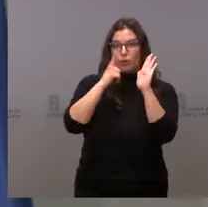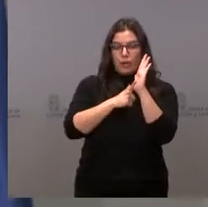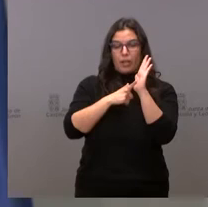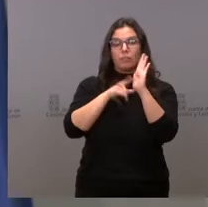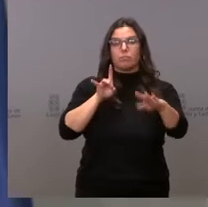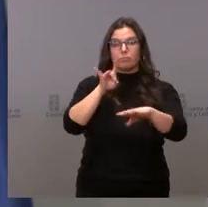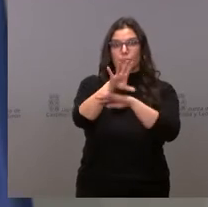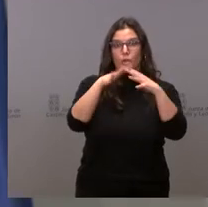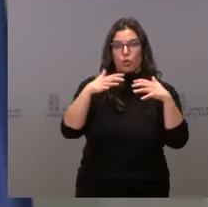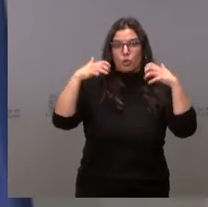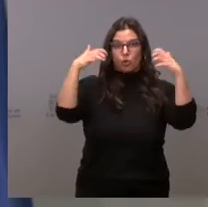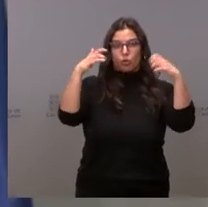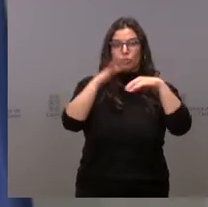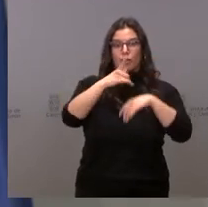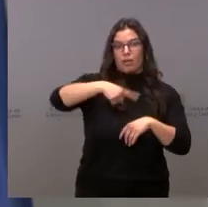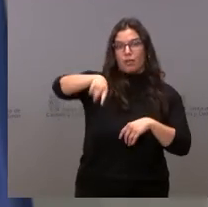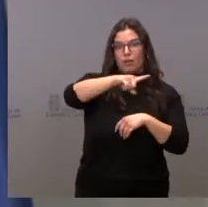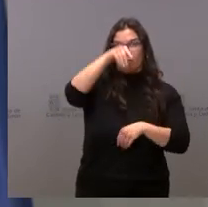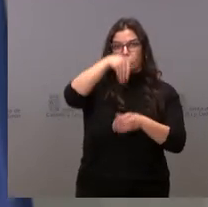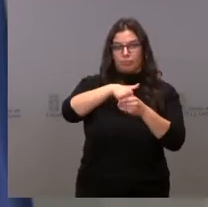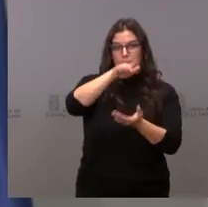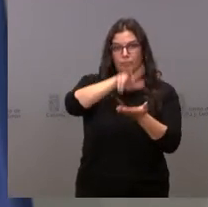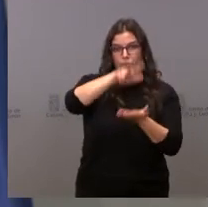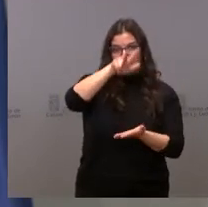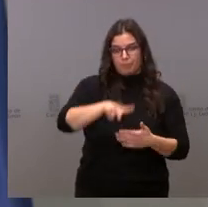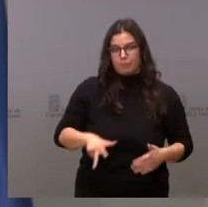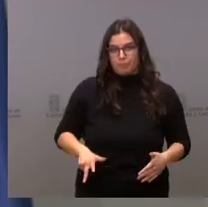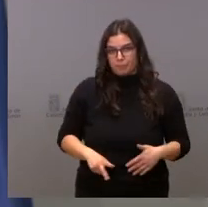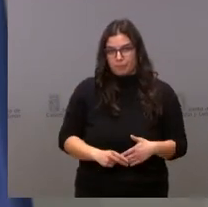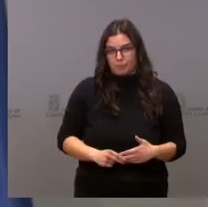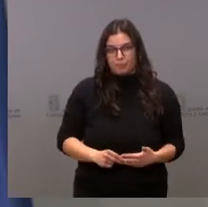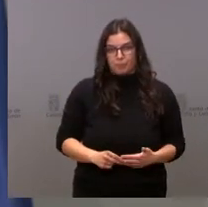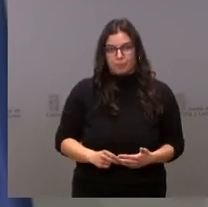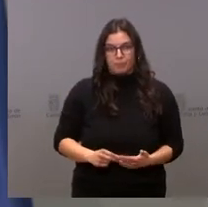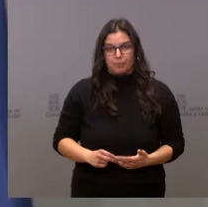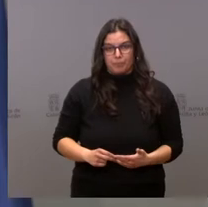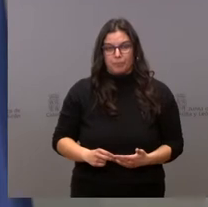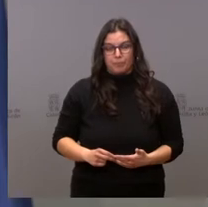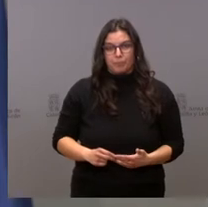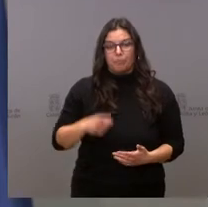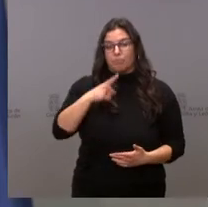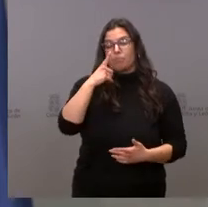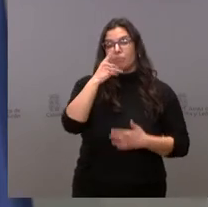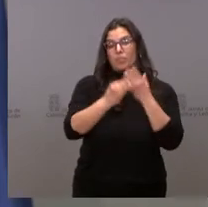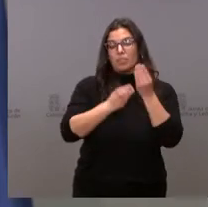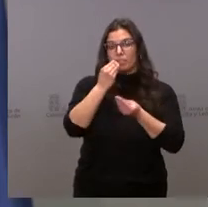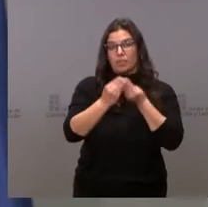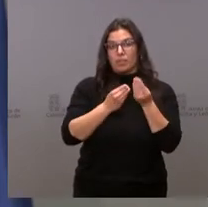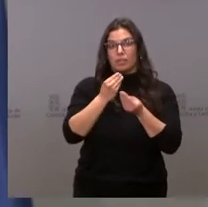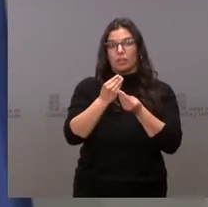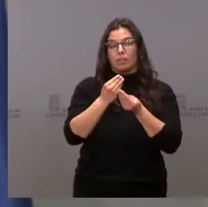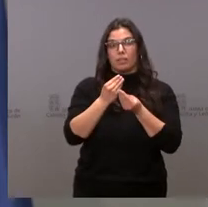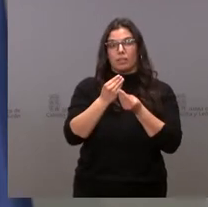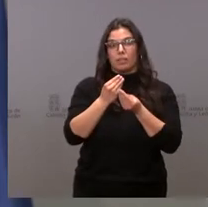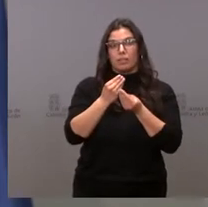cortes de castilla y león para su convalidación qué se realizará en su caso por la diputación